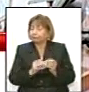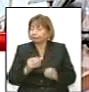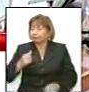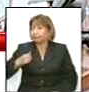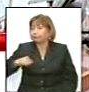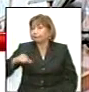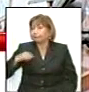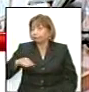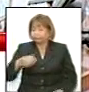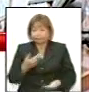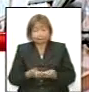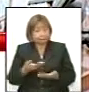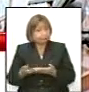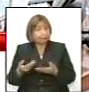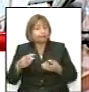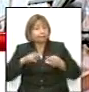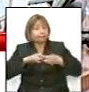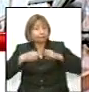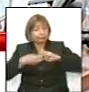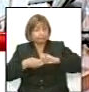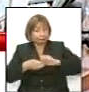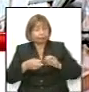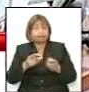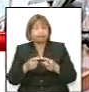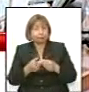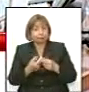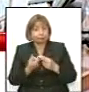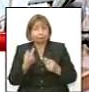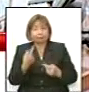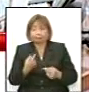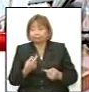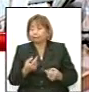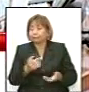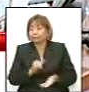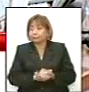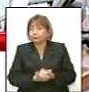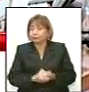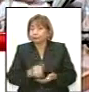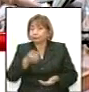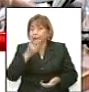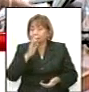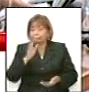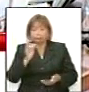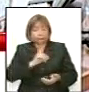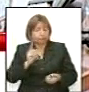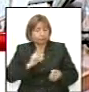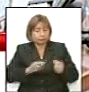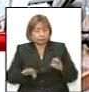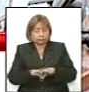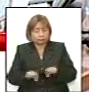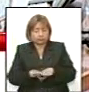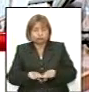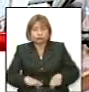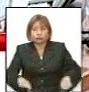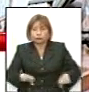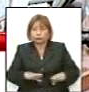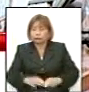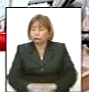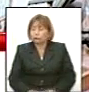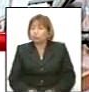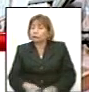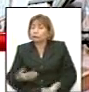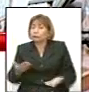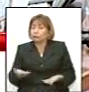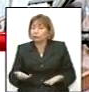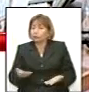se compren el pleito de que al Bicentenario hay prioridades. Que en lugar de agua no pongan cemento, pues porque la gente hoy se está muriendo porque